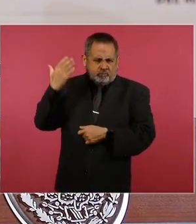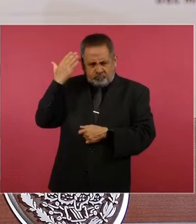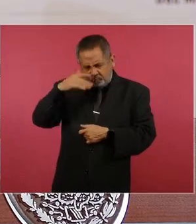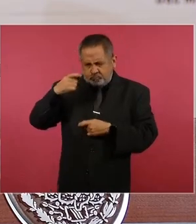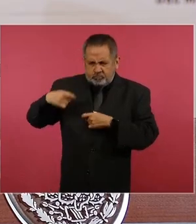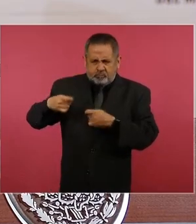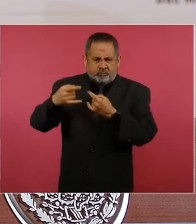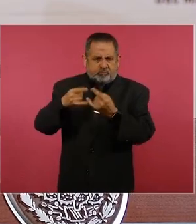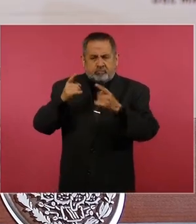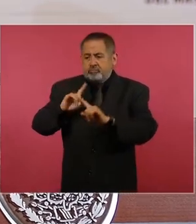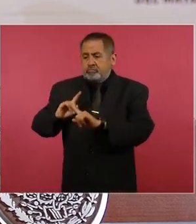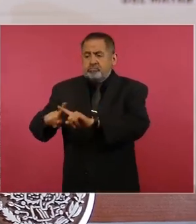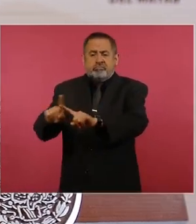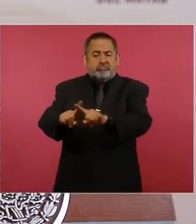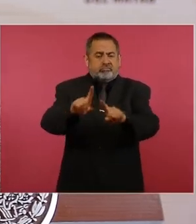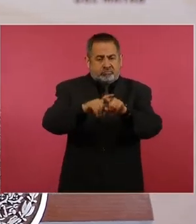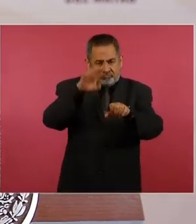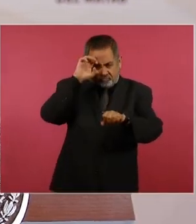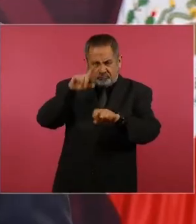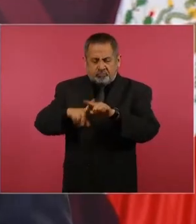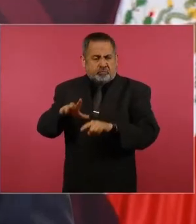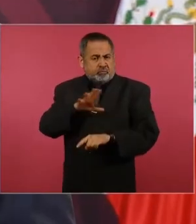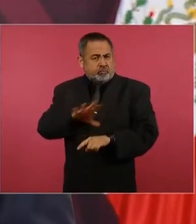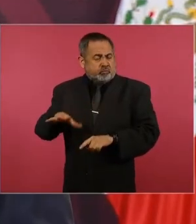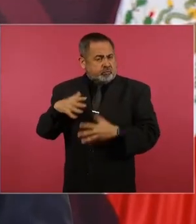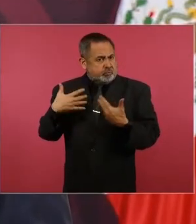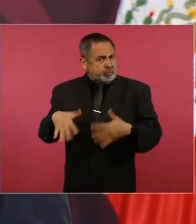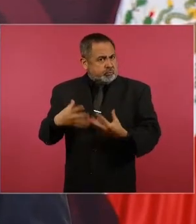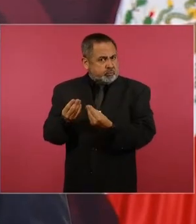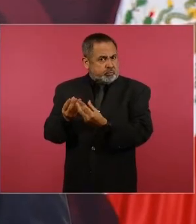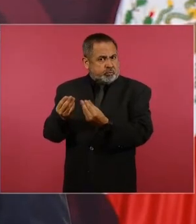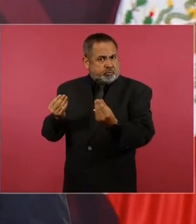con una diversidad cultural excepcional,